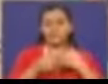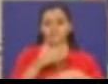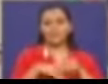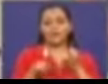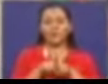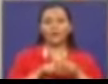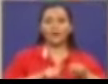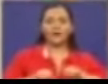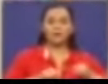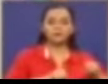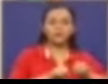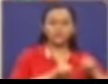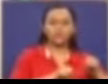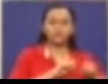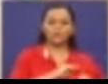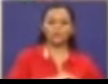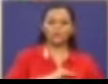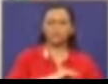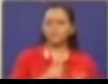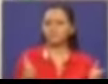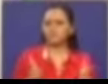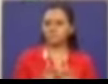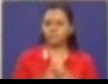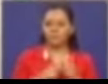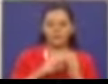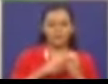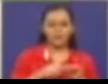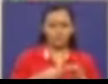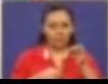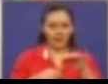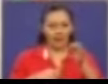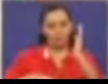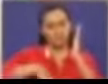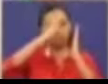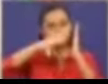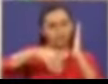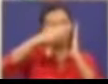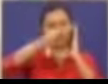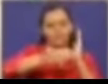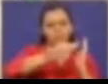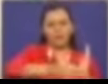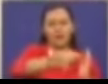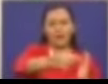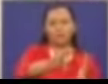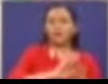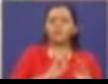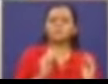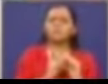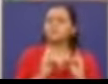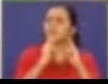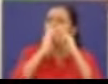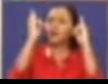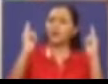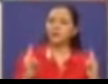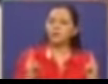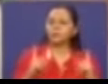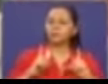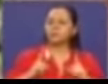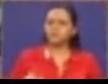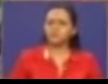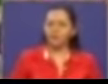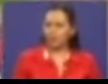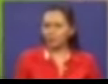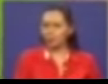cuanto a la gestión del municipio. Palitos pintados en la carretera, presidente, y unas carpas que llaman Salud al